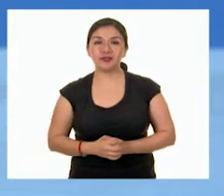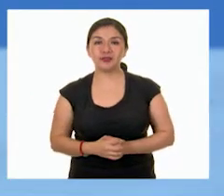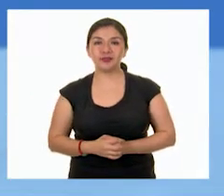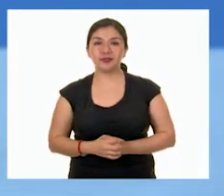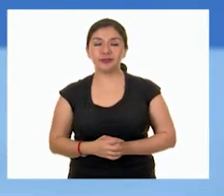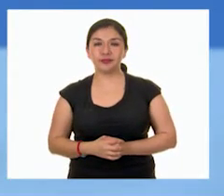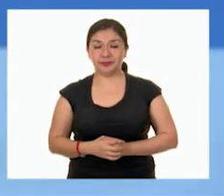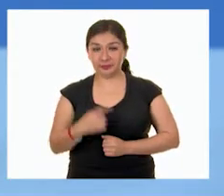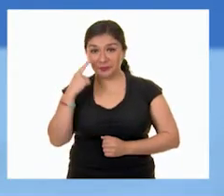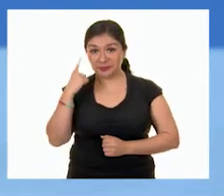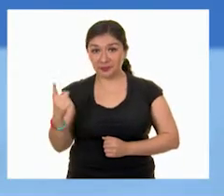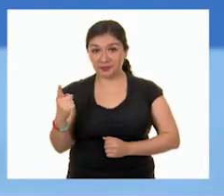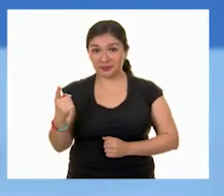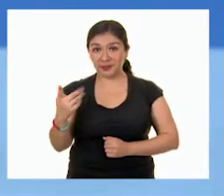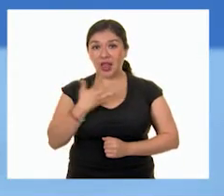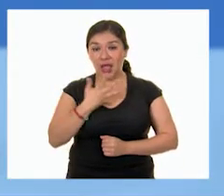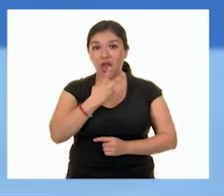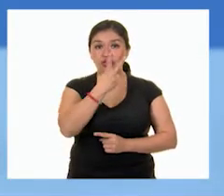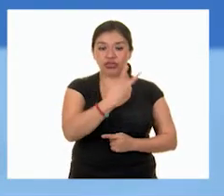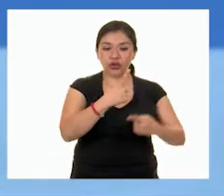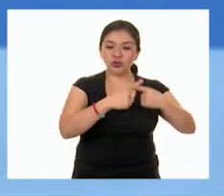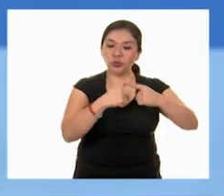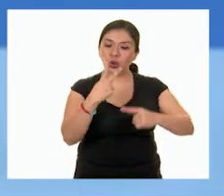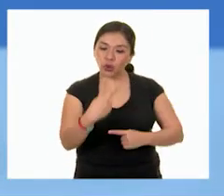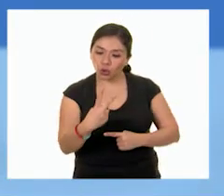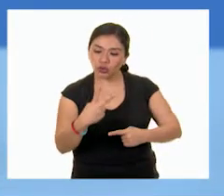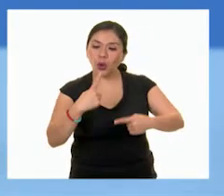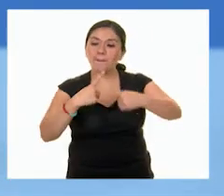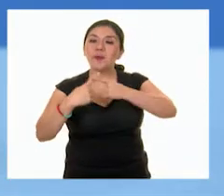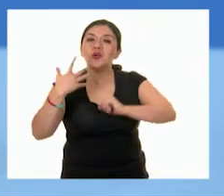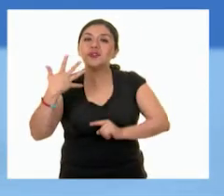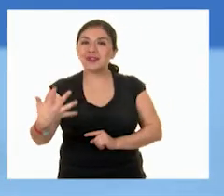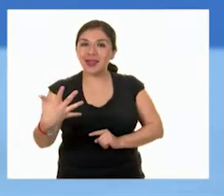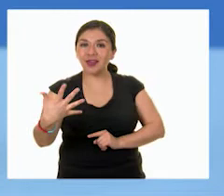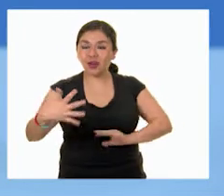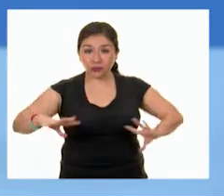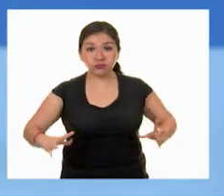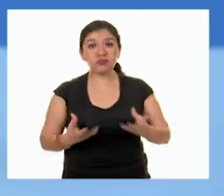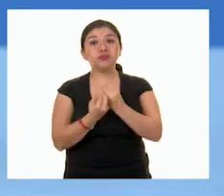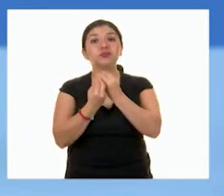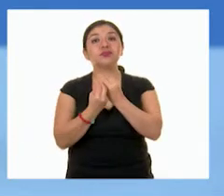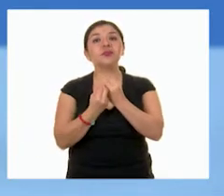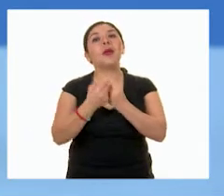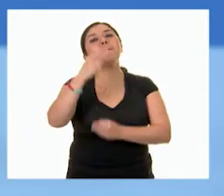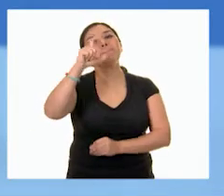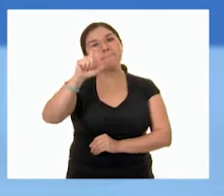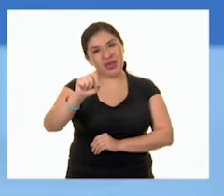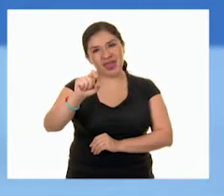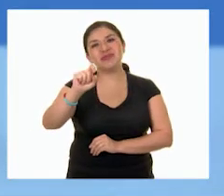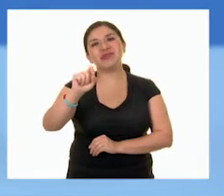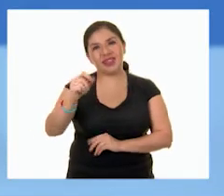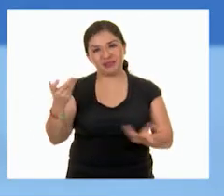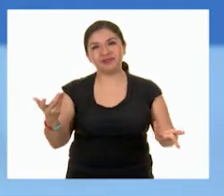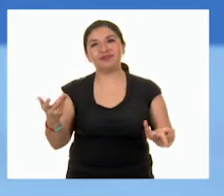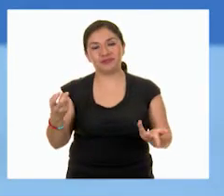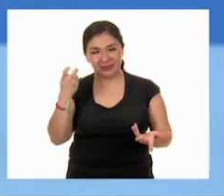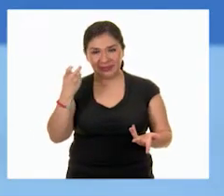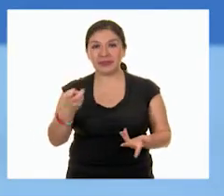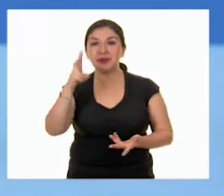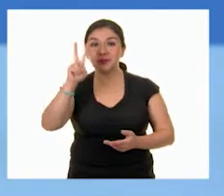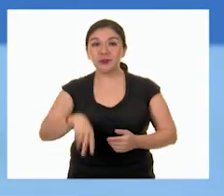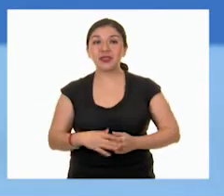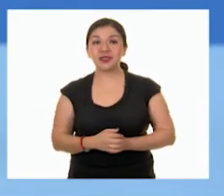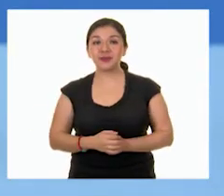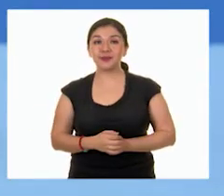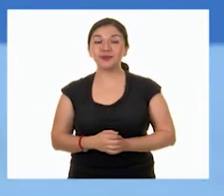Ahí está. Tendríamos 2 por 2 por 5, lo que nos va a dar 20, ¿verdad? Efectivamente.